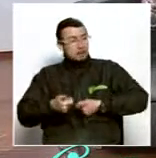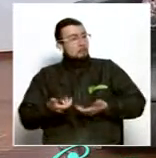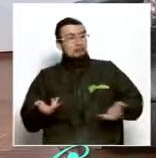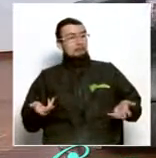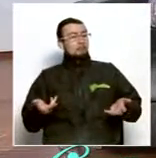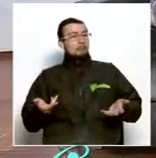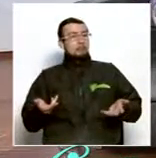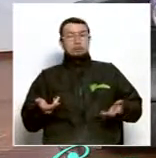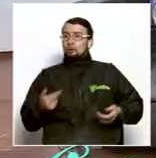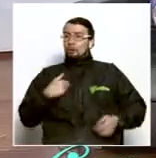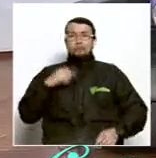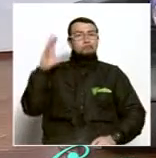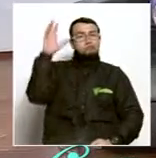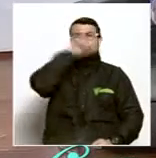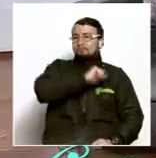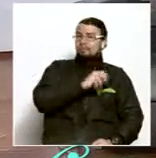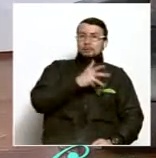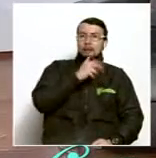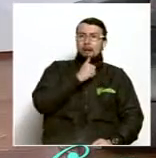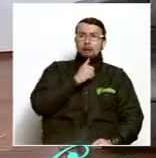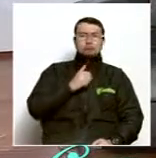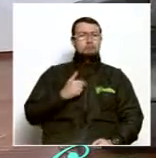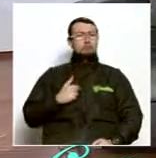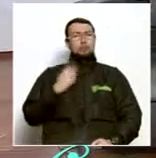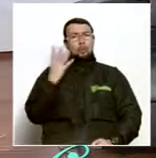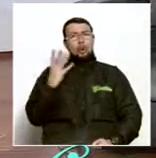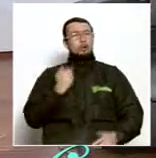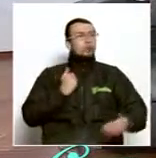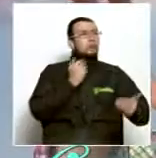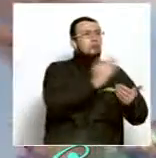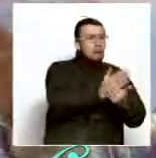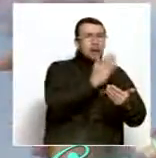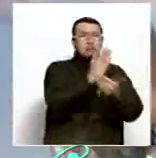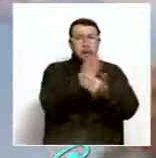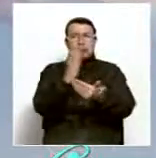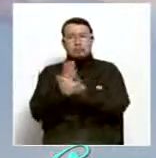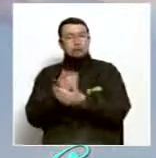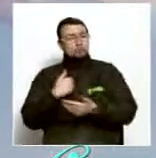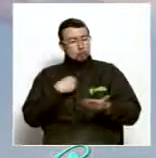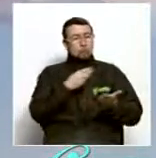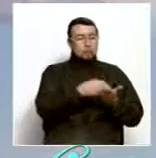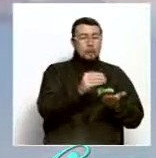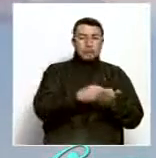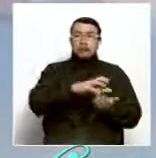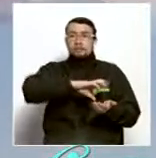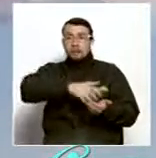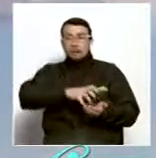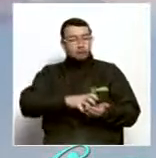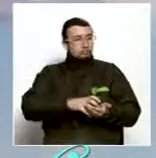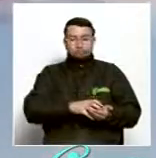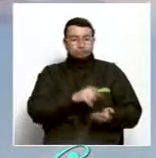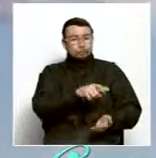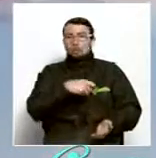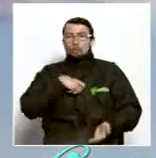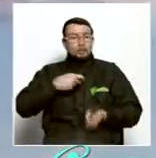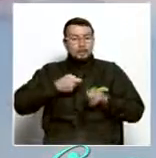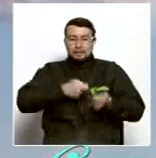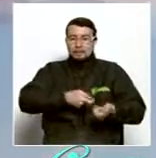yo no me había percatado de eso. Y fui a cuatro partes distintas y compré naranjas de partes distintas y ninguna tenía